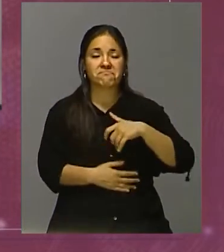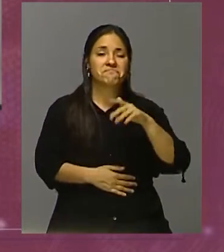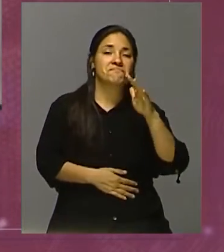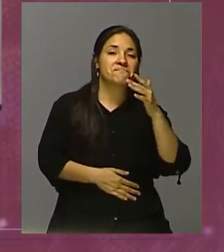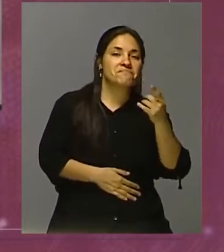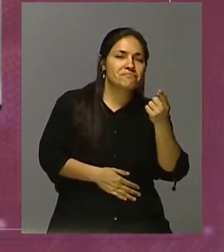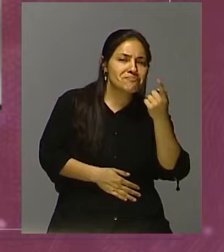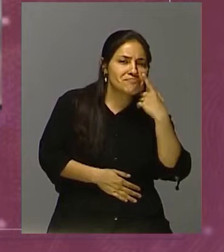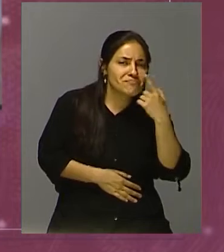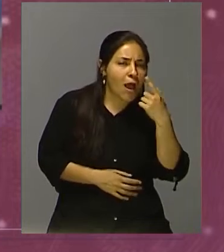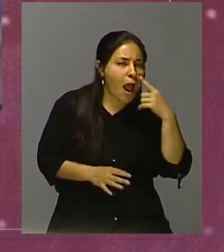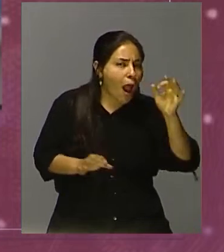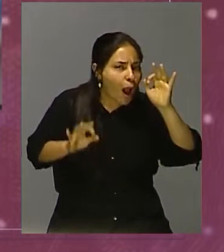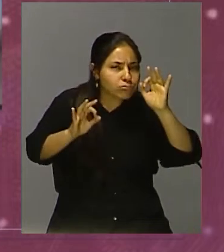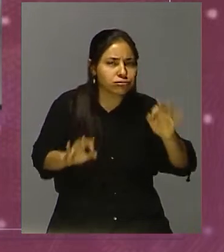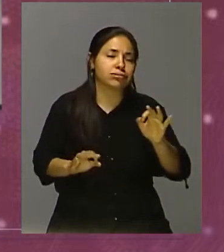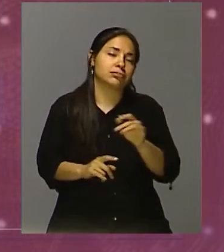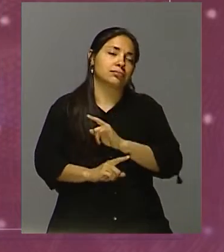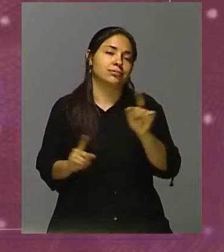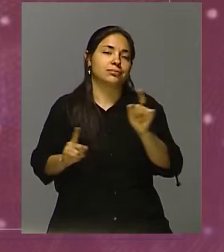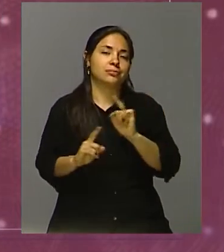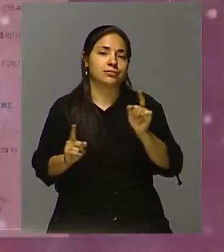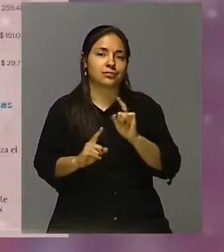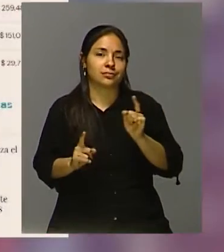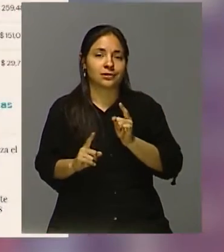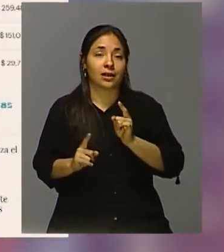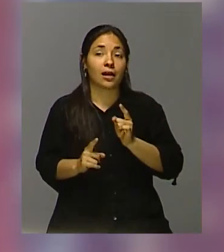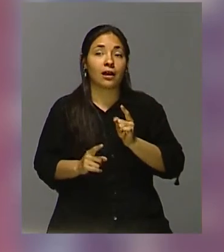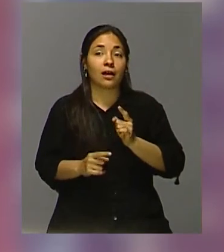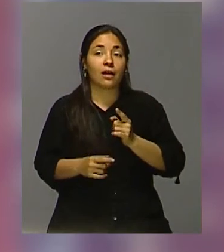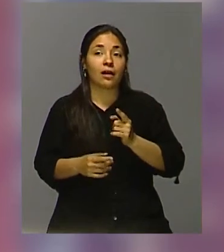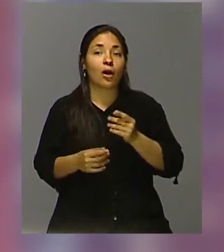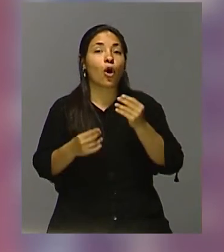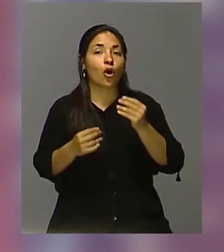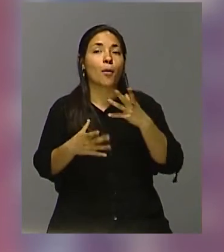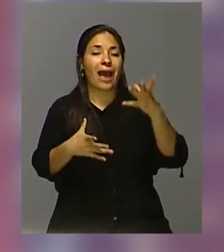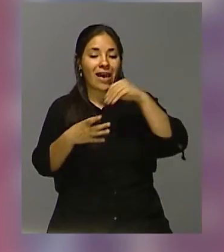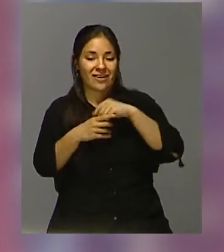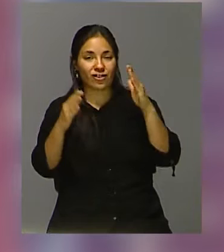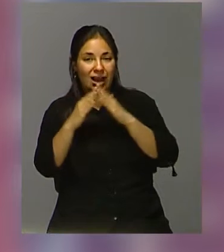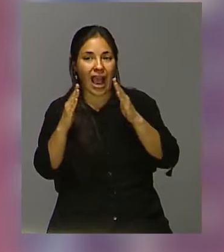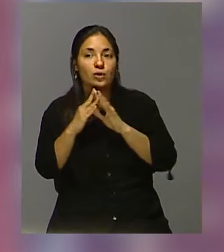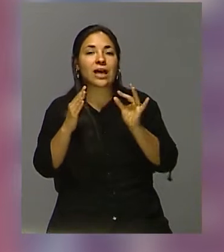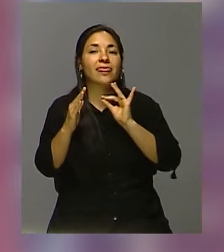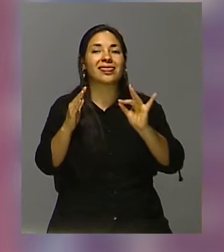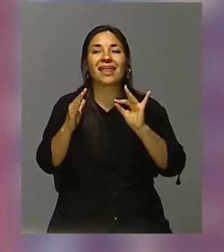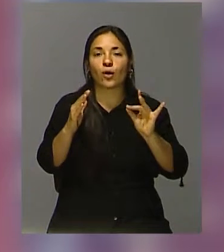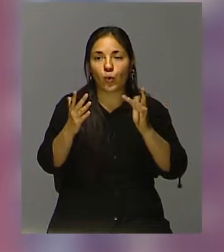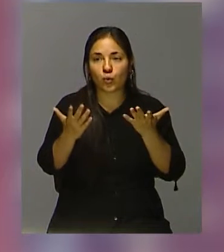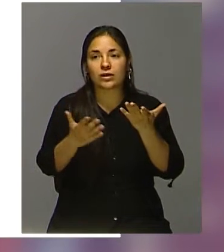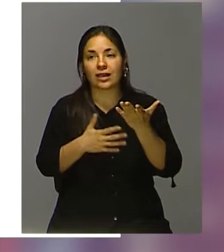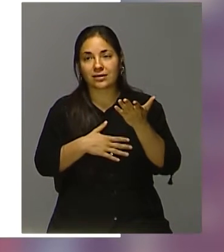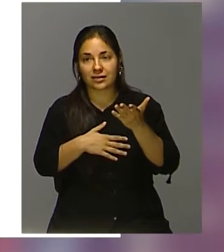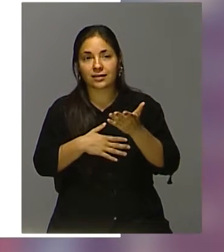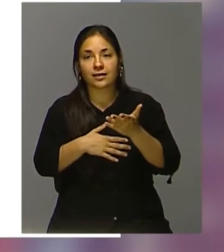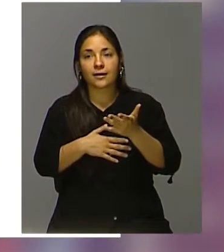efectivamente la incidencia todavía en las deudas de las familias, de los hogares, de este tipo de